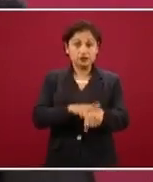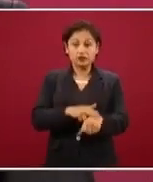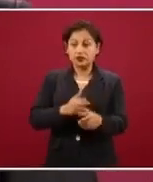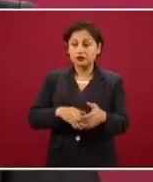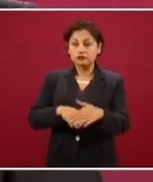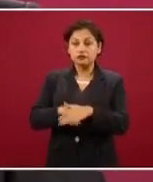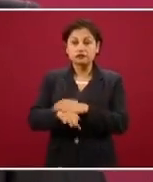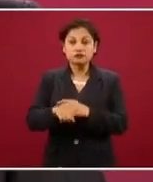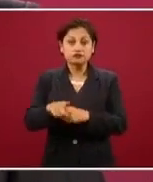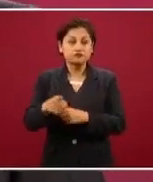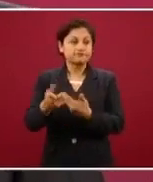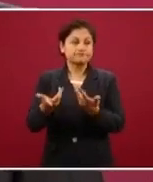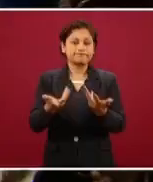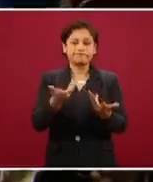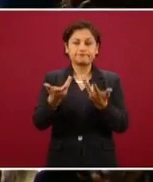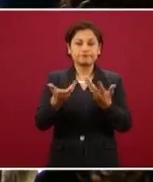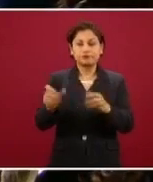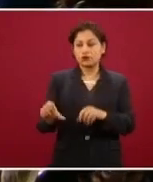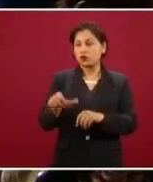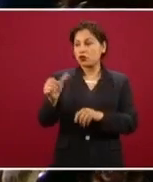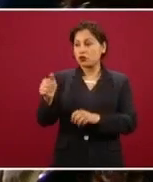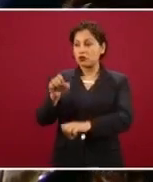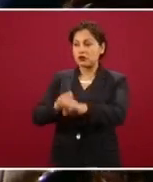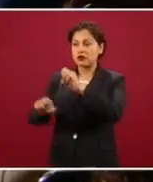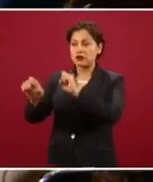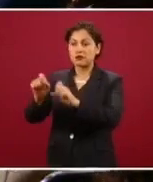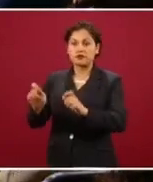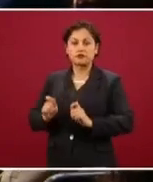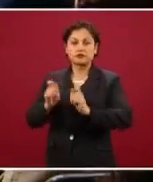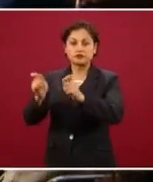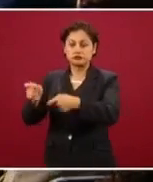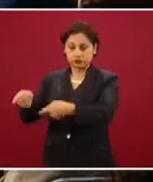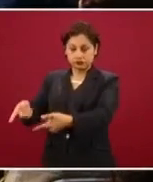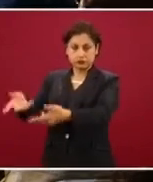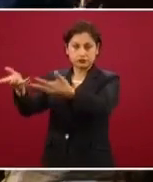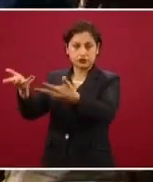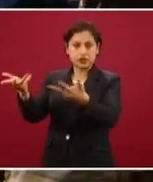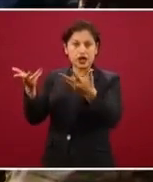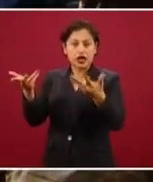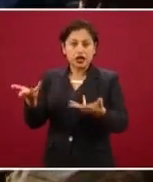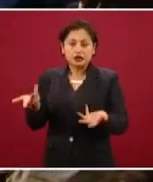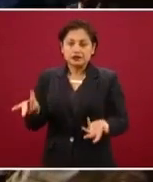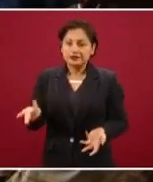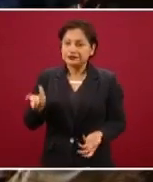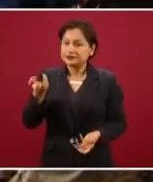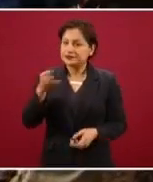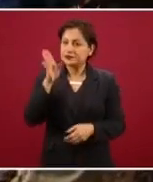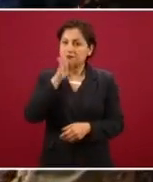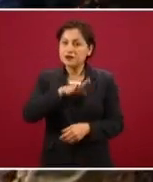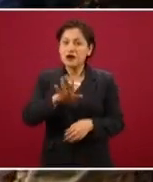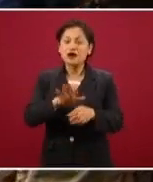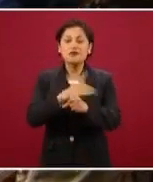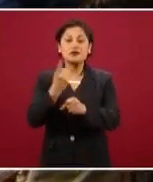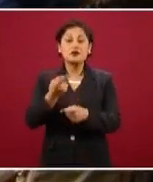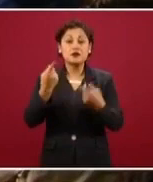mal, da tristeza lo que sucede. Se tienen que trasladar enfermos